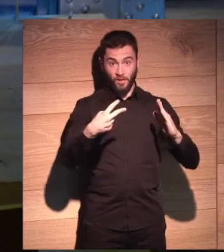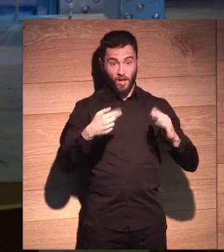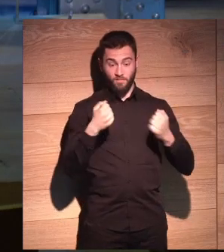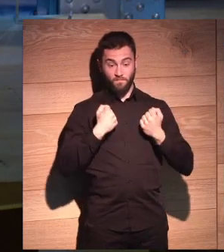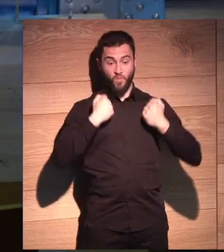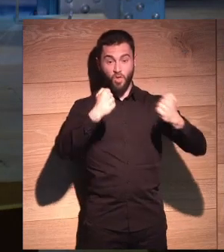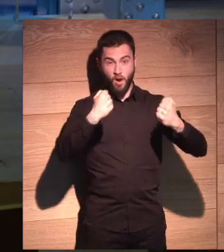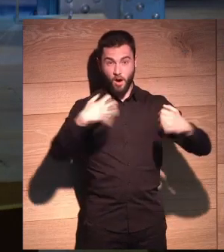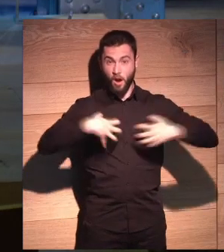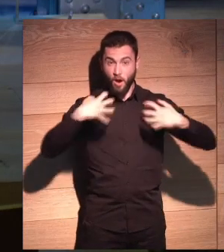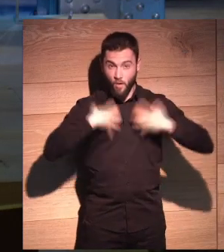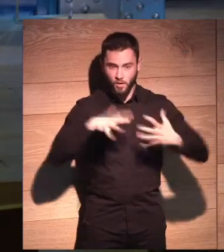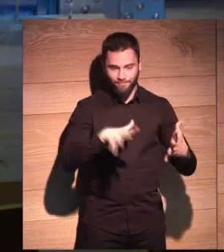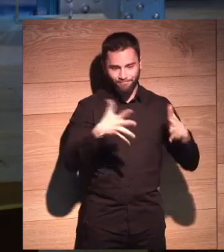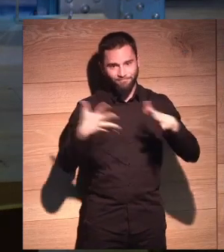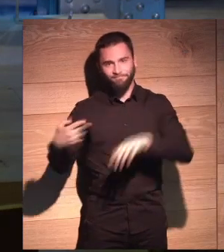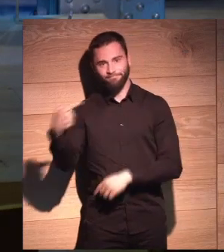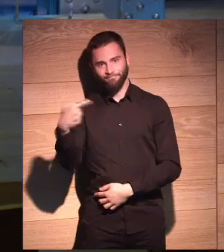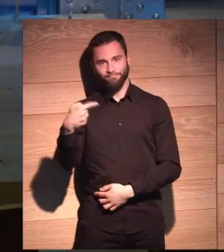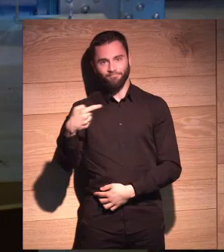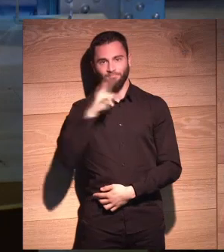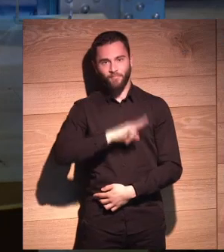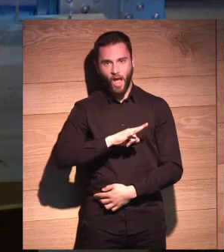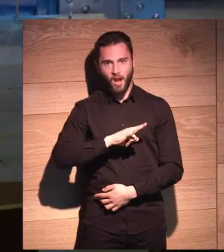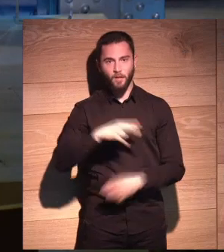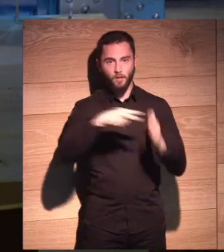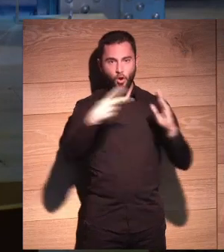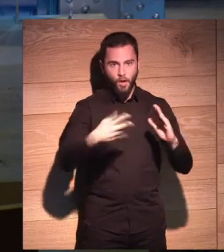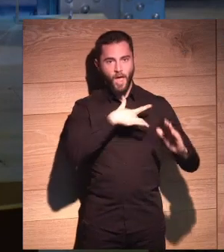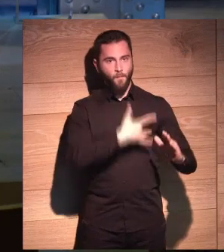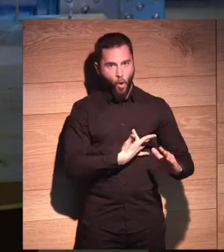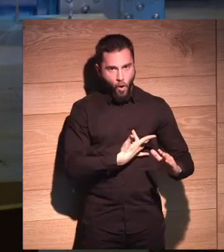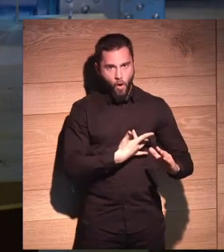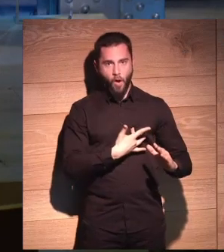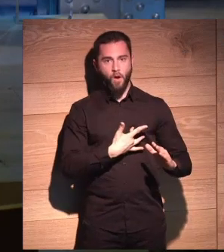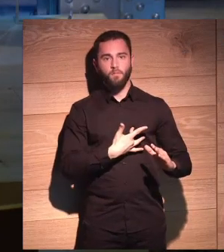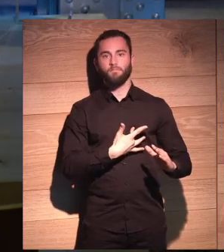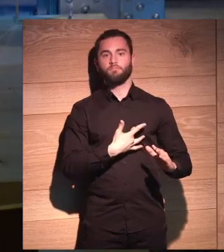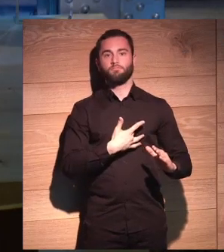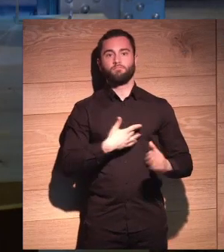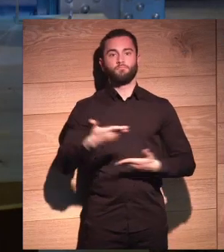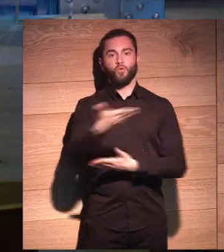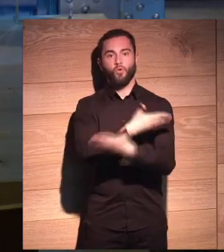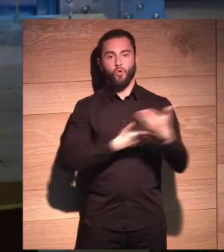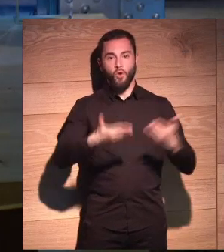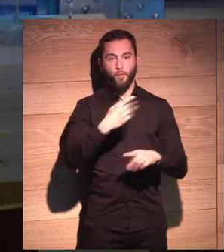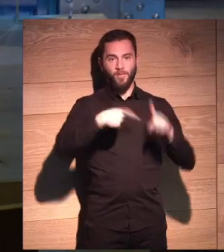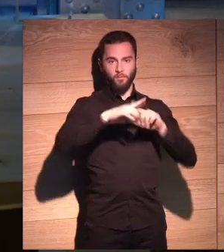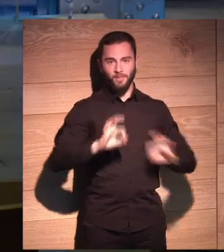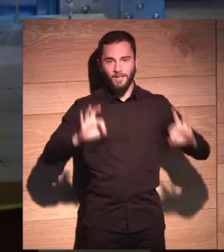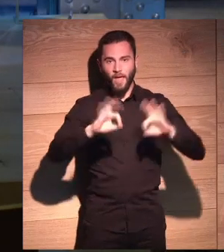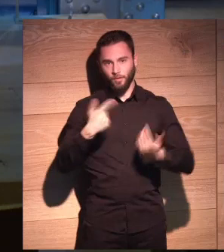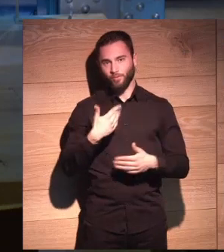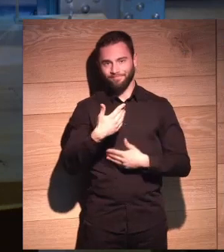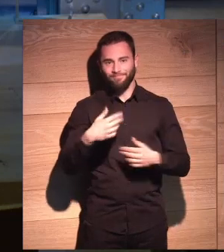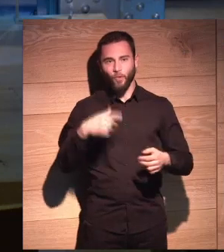poder egoísta nos llevan por el mal camino. Todas estas tecnologías a favor del amor, de esa colaboración altruista, nos llevan para una buena evolución de la humanidad,